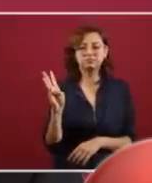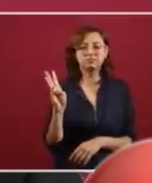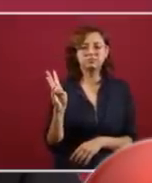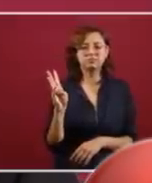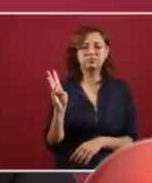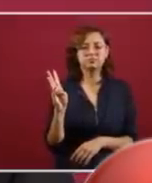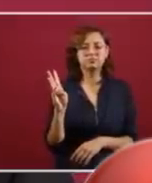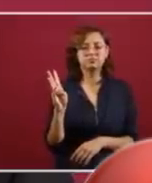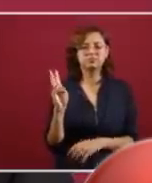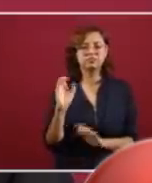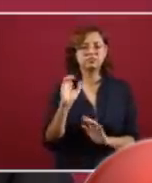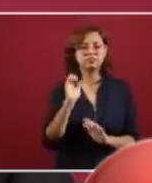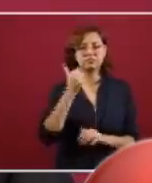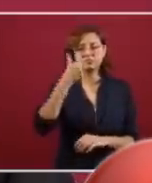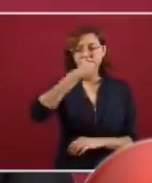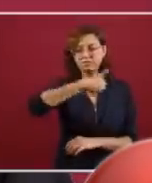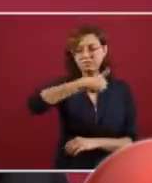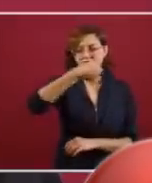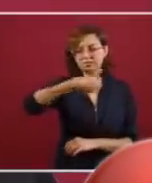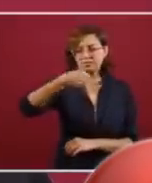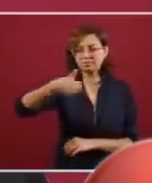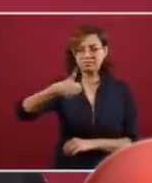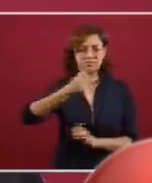tenían asignado presupuestos.